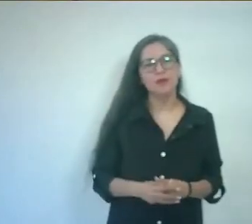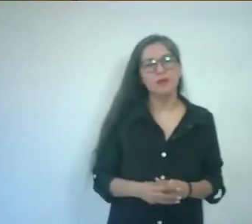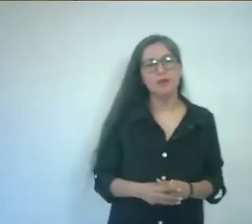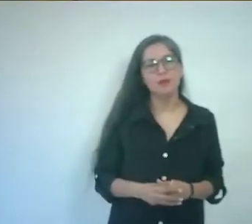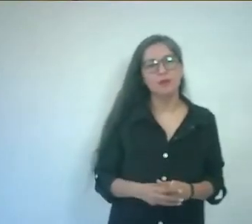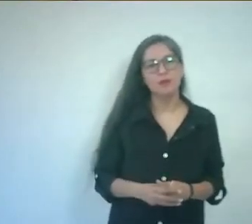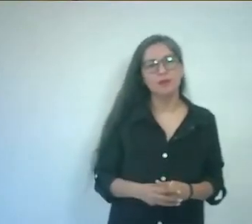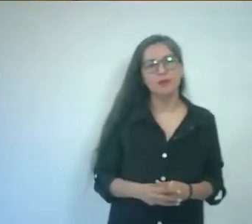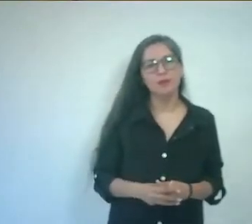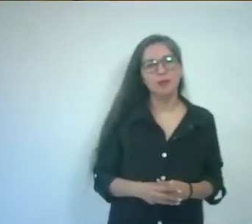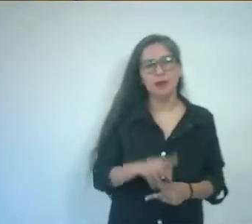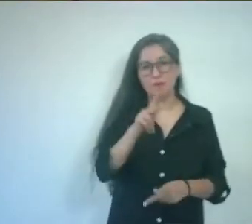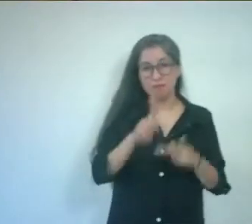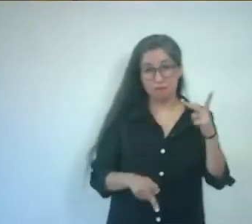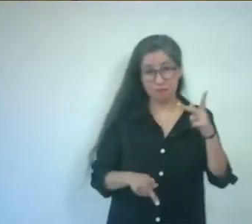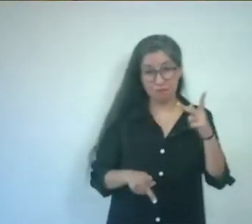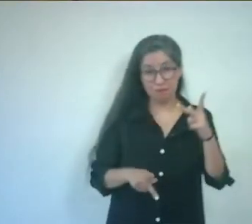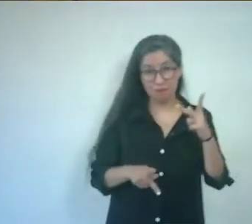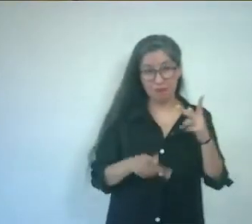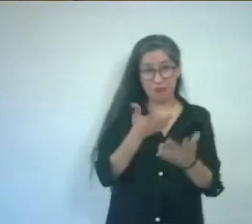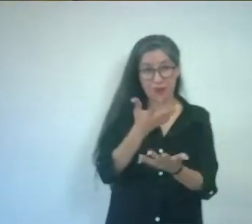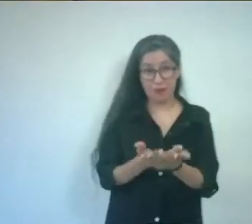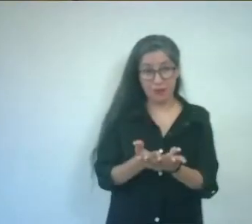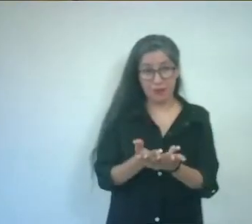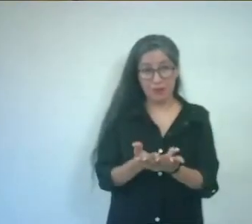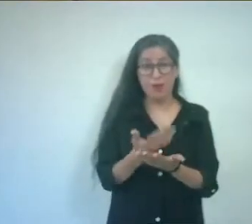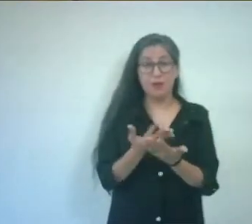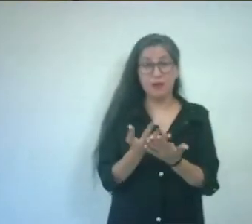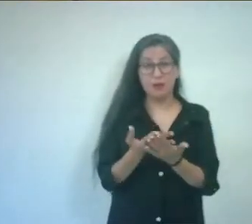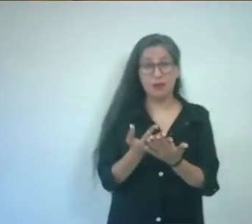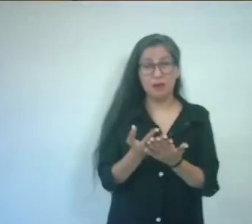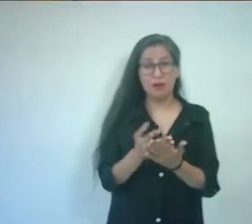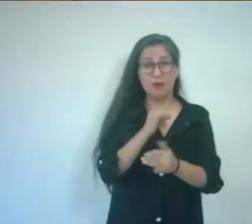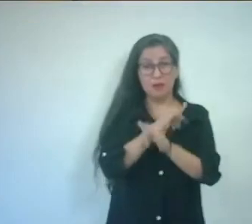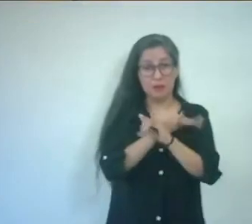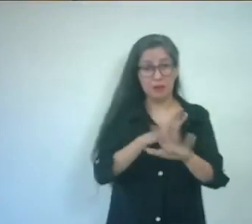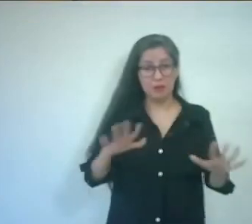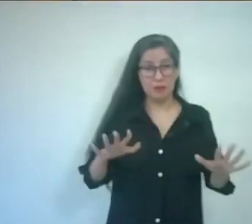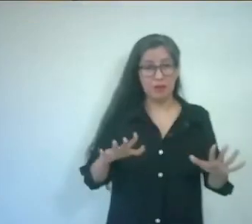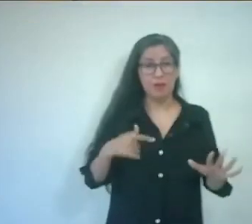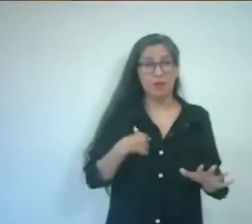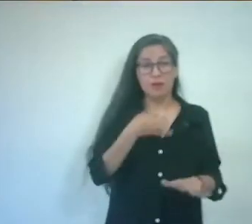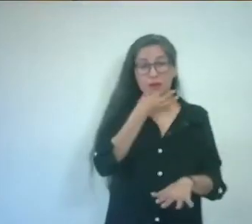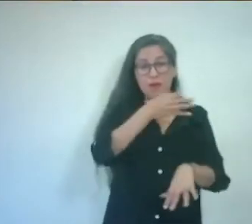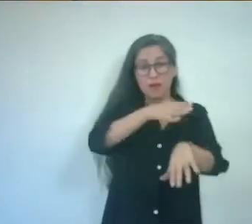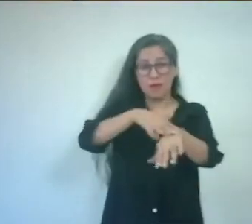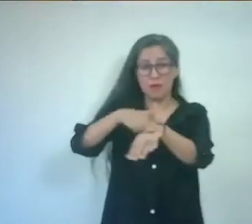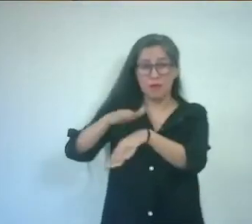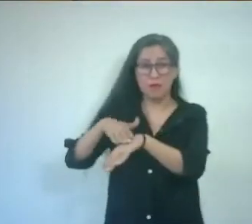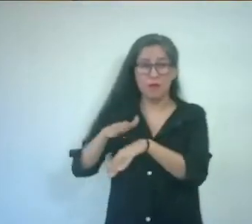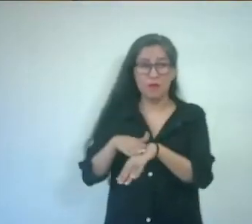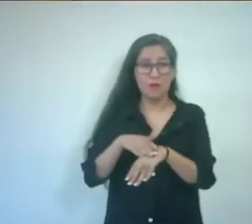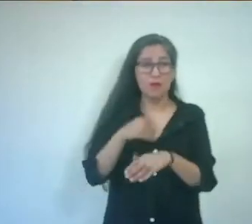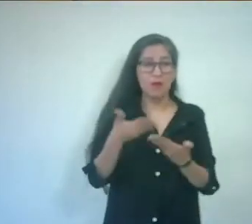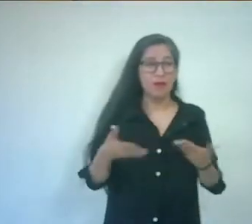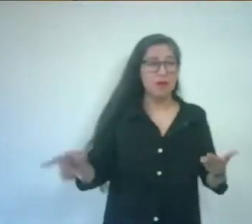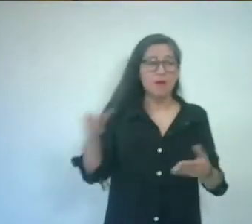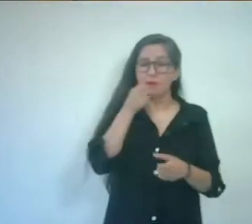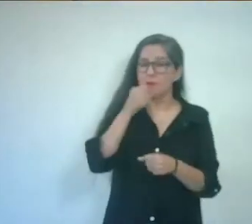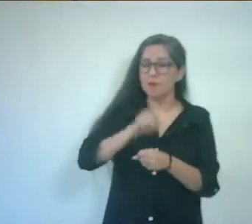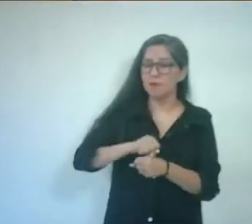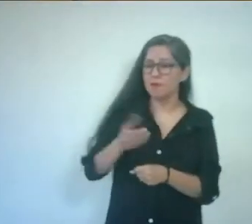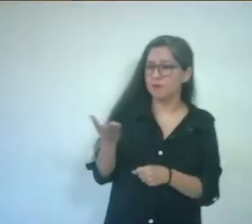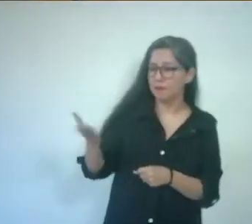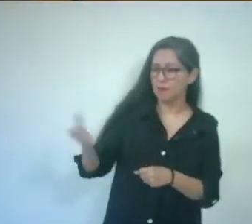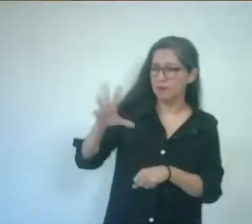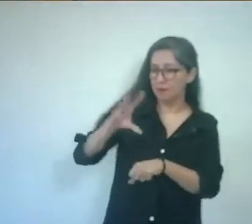realización de un receso para esperar la información y dar cuenta al Pleno, por lo que solicito al secretario que consulte